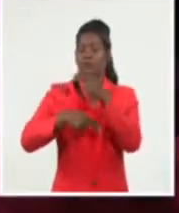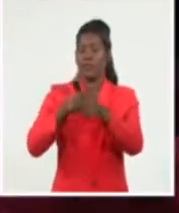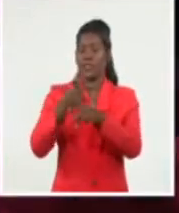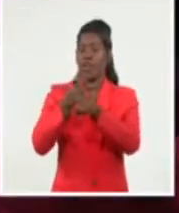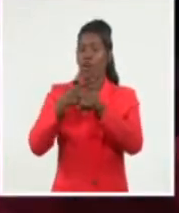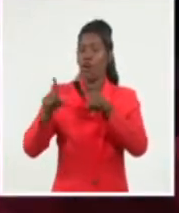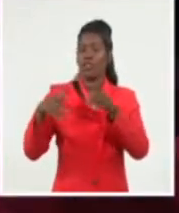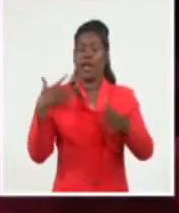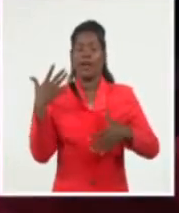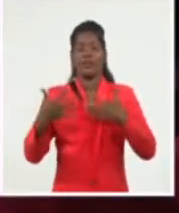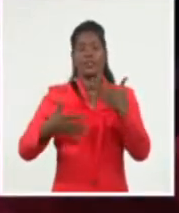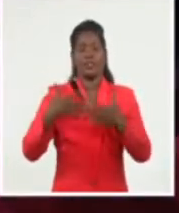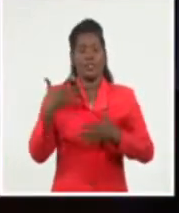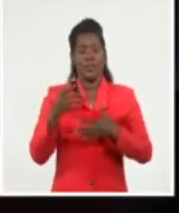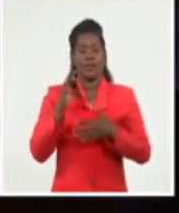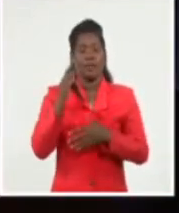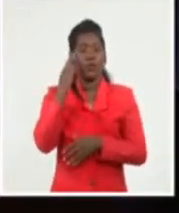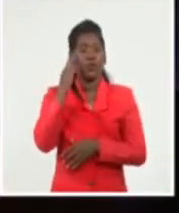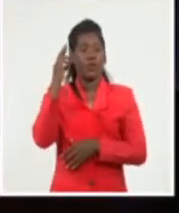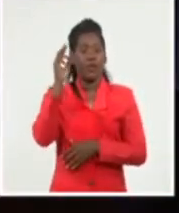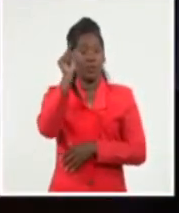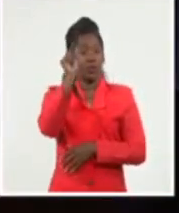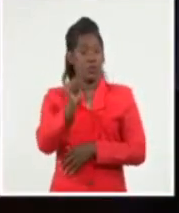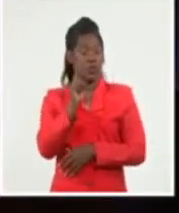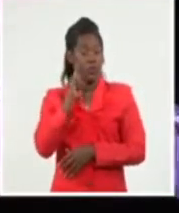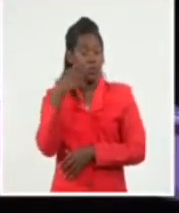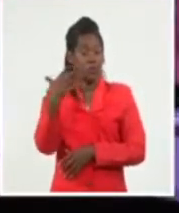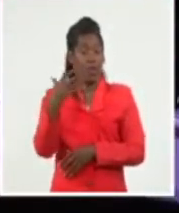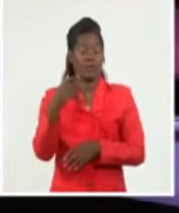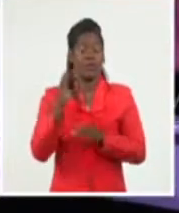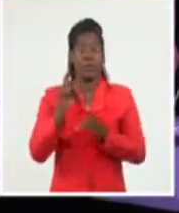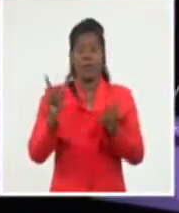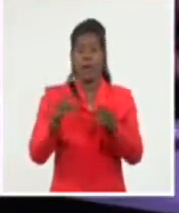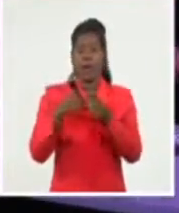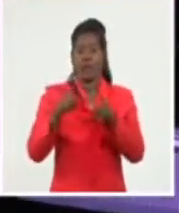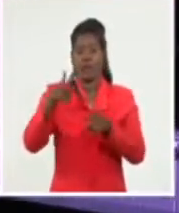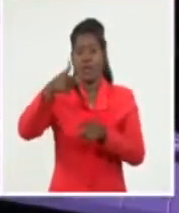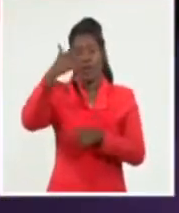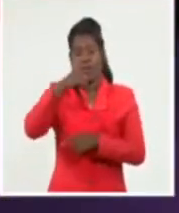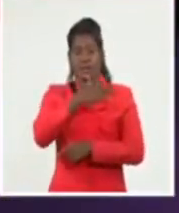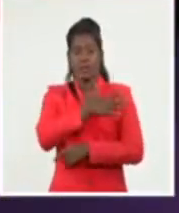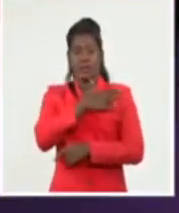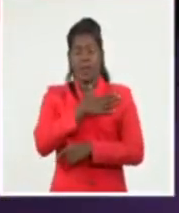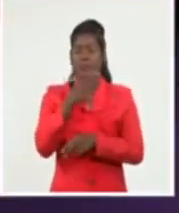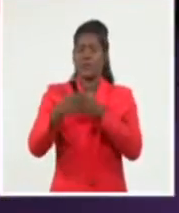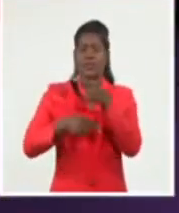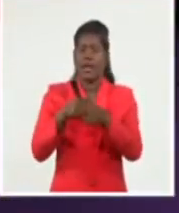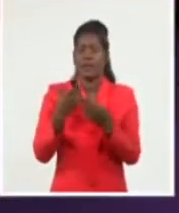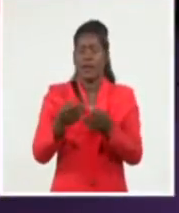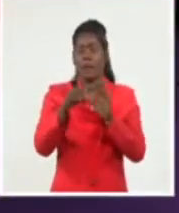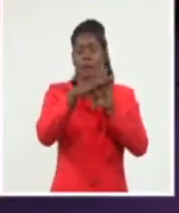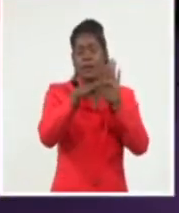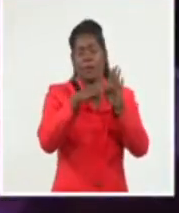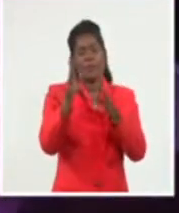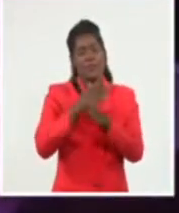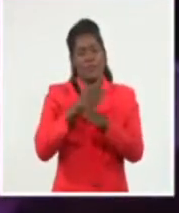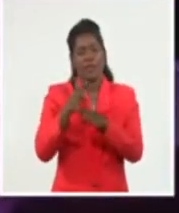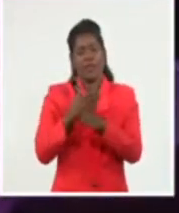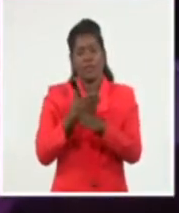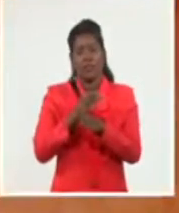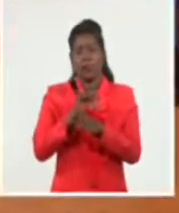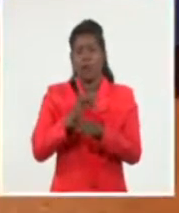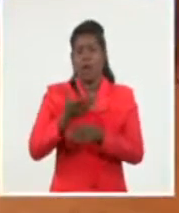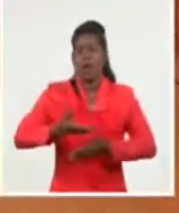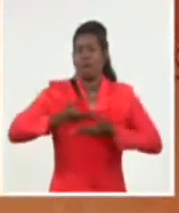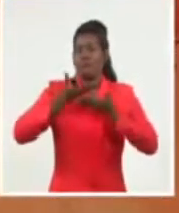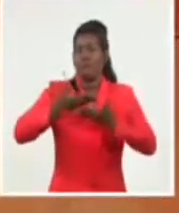Internacional Leonardo Acosta In Memoriam. En su programa se desarrollaron clases magistrales, presentaciones de discos, conferencias y el espacio dedicado